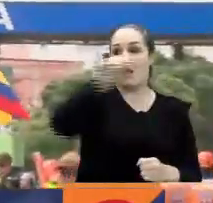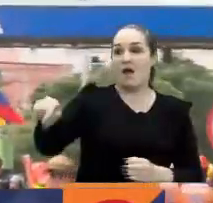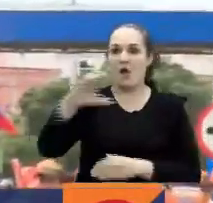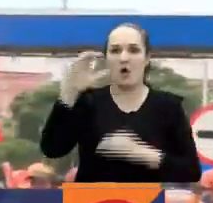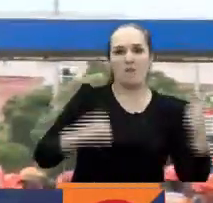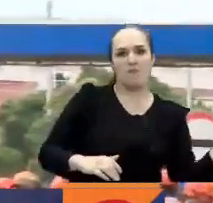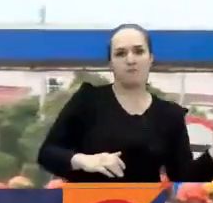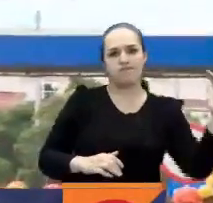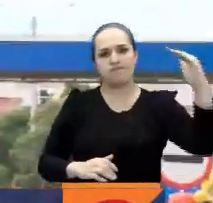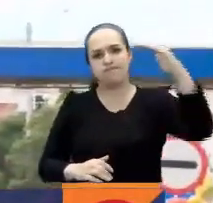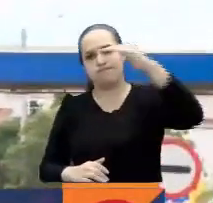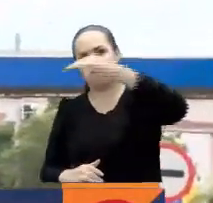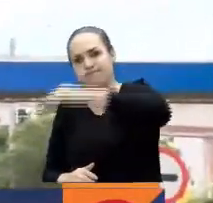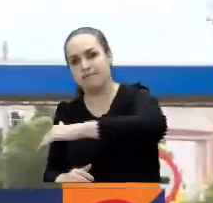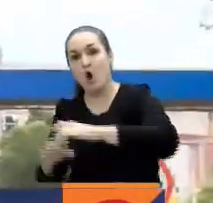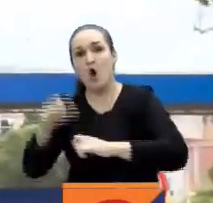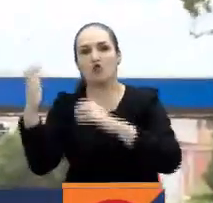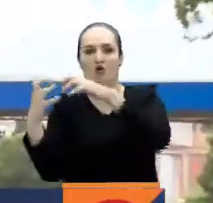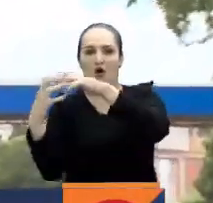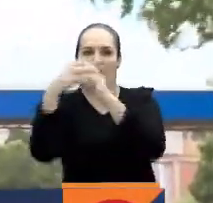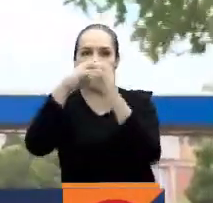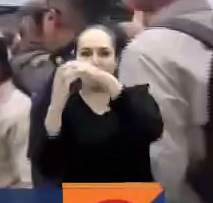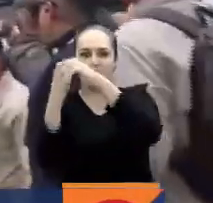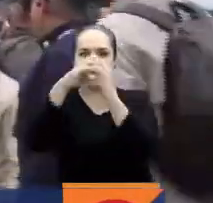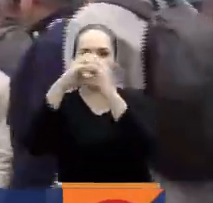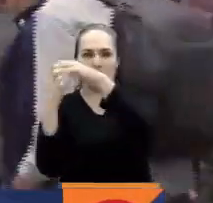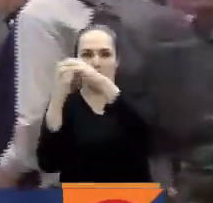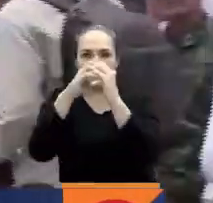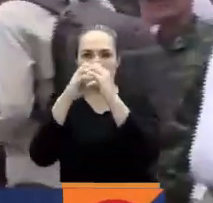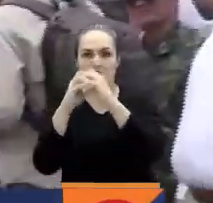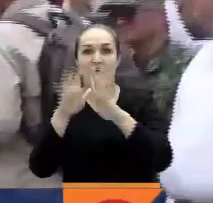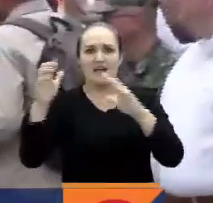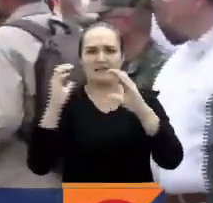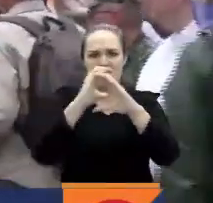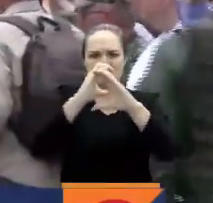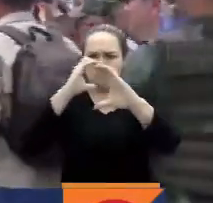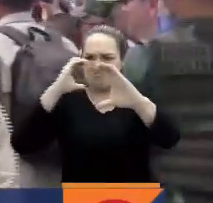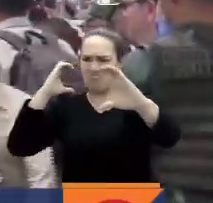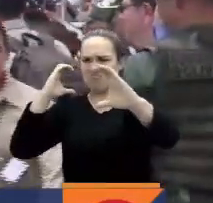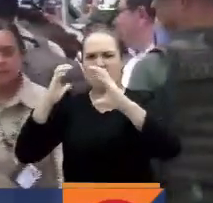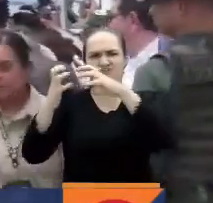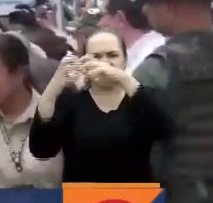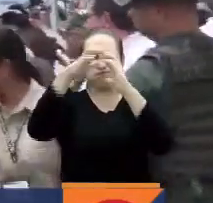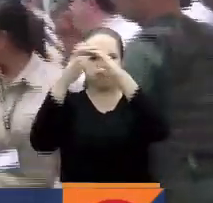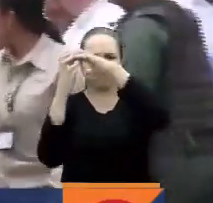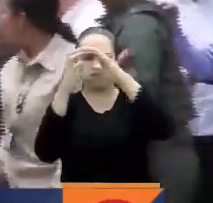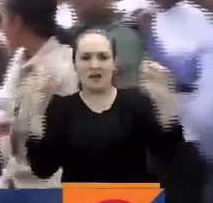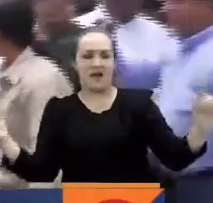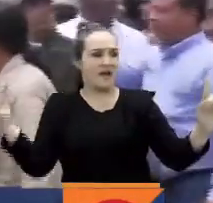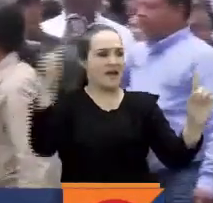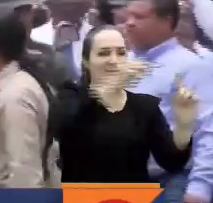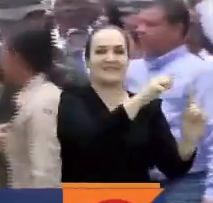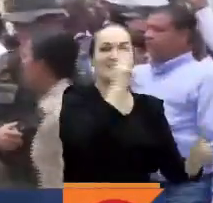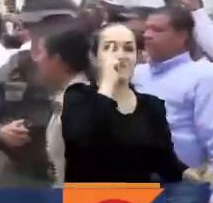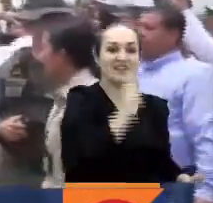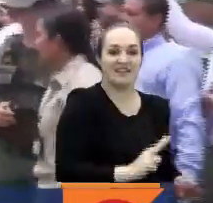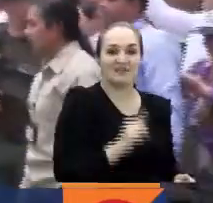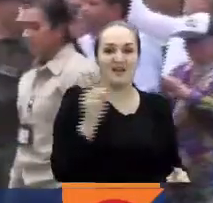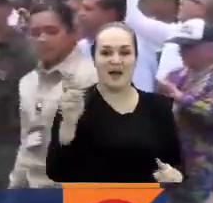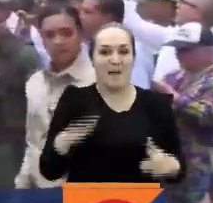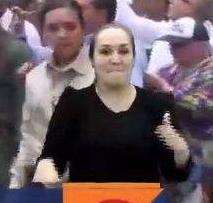como el camión que pasó de 5 ejes del lado colombiano hacia el territorio venezolano, dando